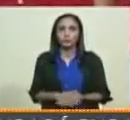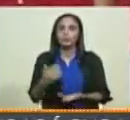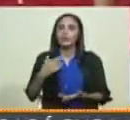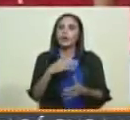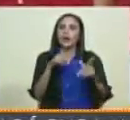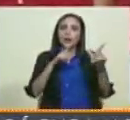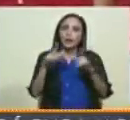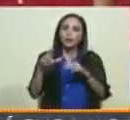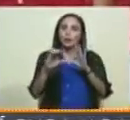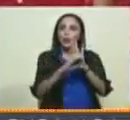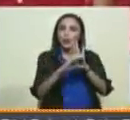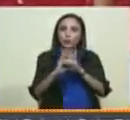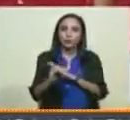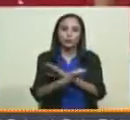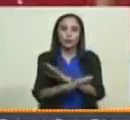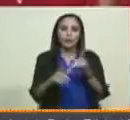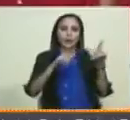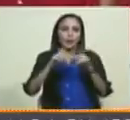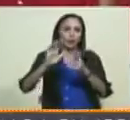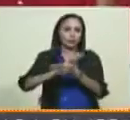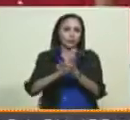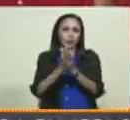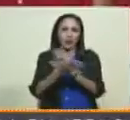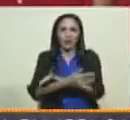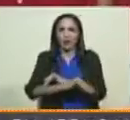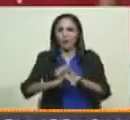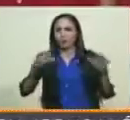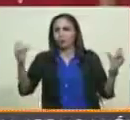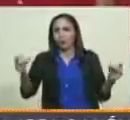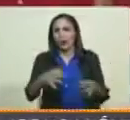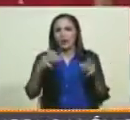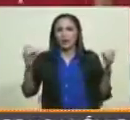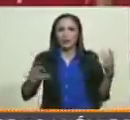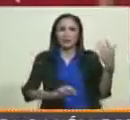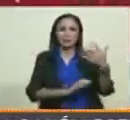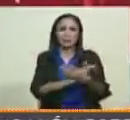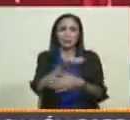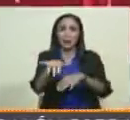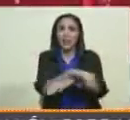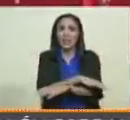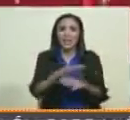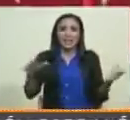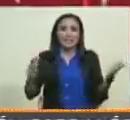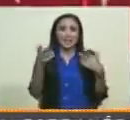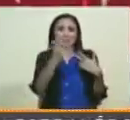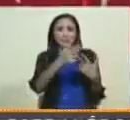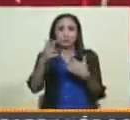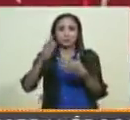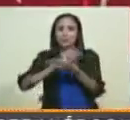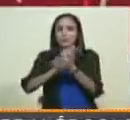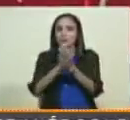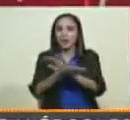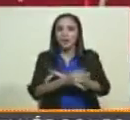Asamblea Nacional Constituyente y se acabaron las guarimbas. Se acabó la violencia.